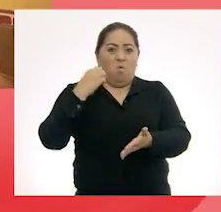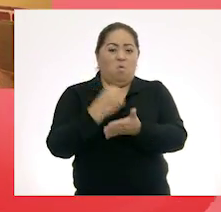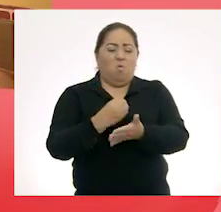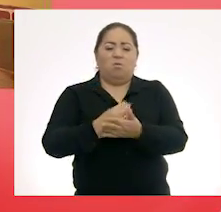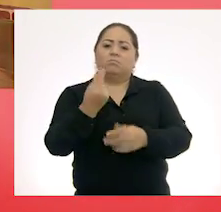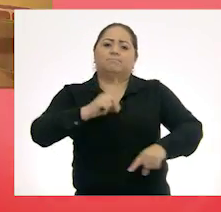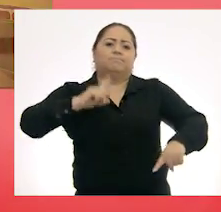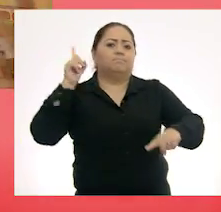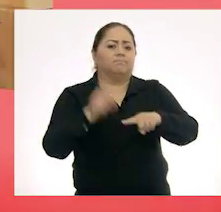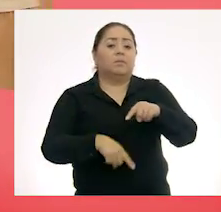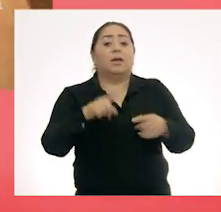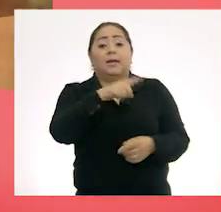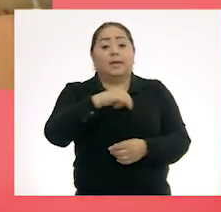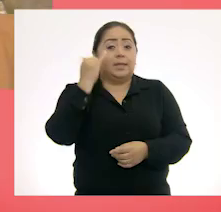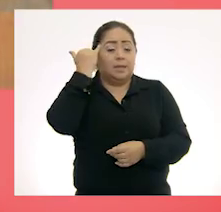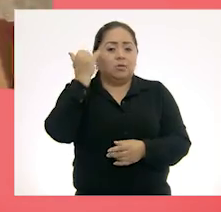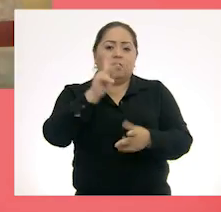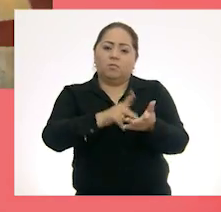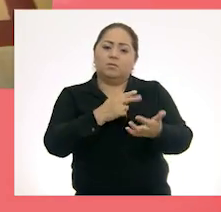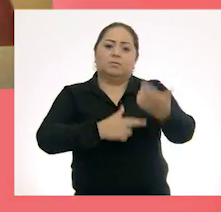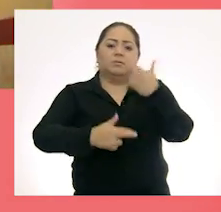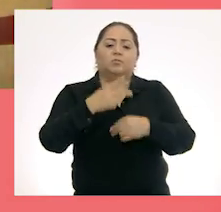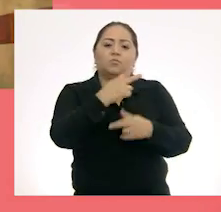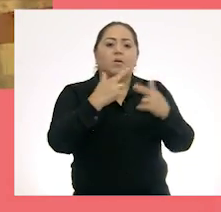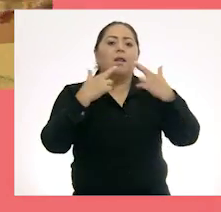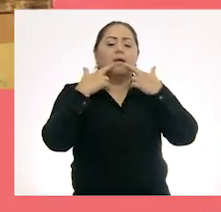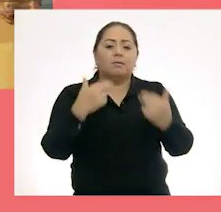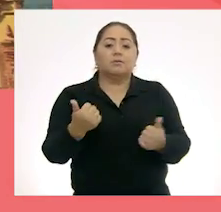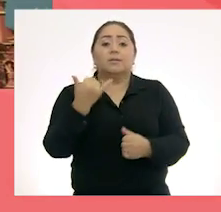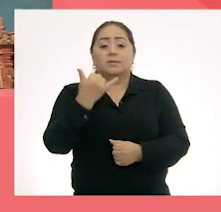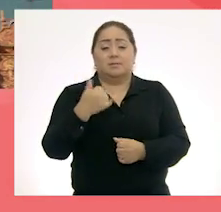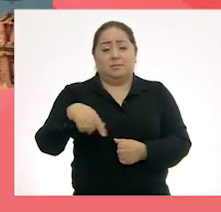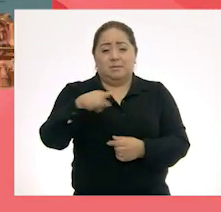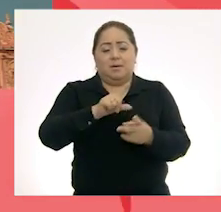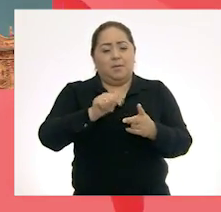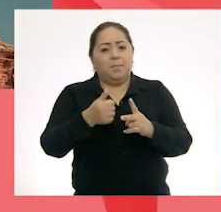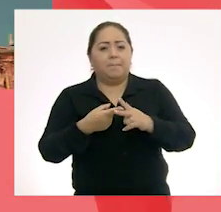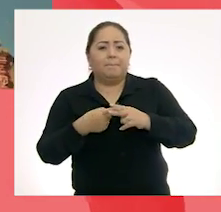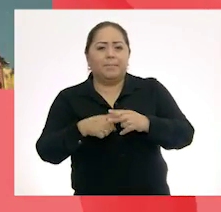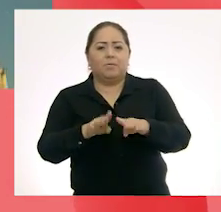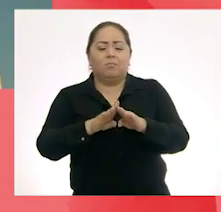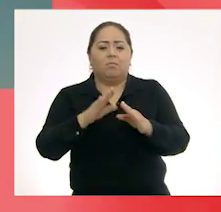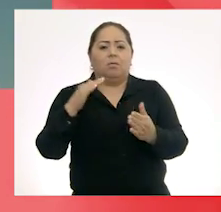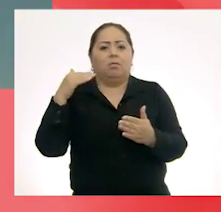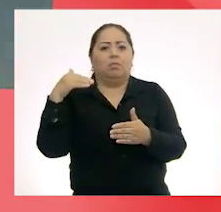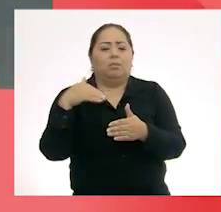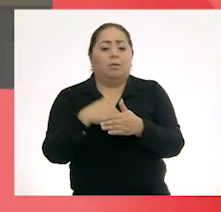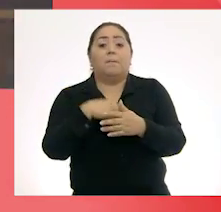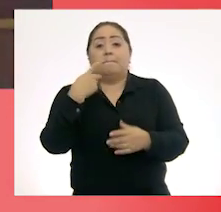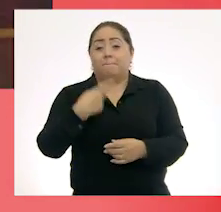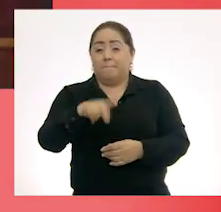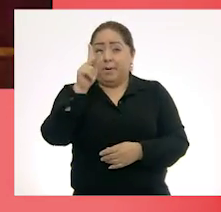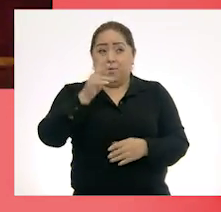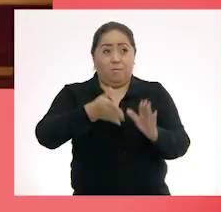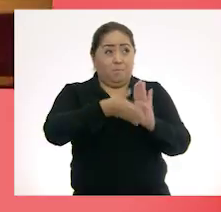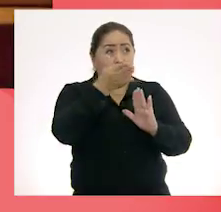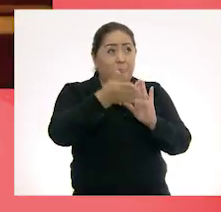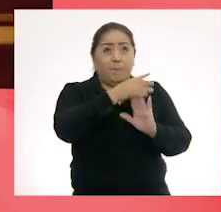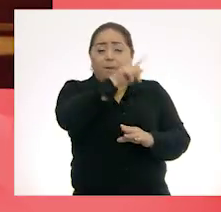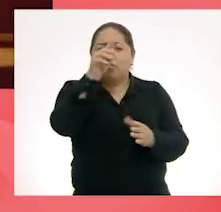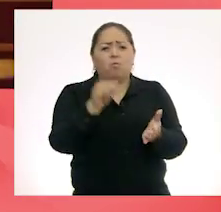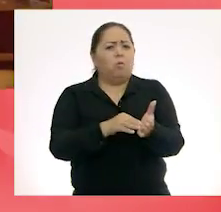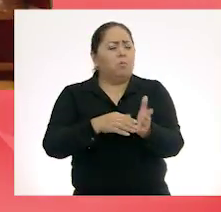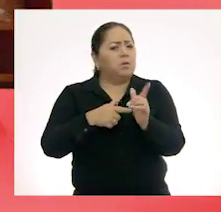acabar. Los indígenas regresaron a sus rancherías y las misiones comenzaron su decadencia. Pero lo construido sigue en